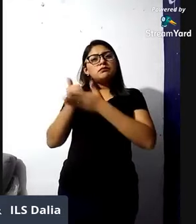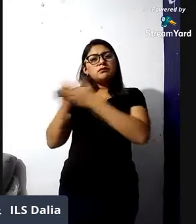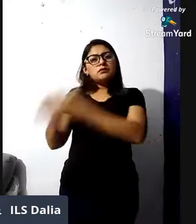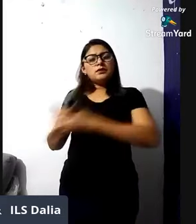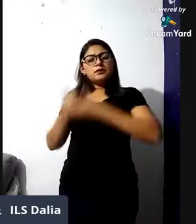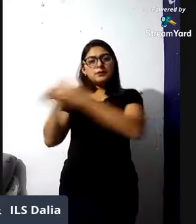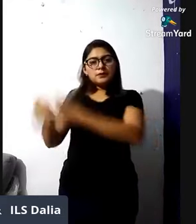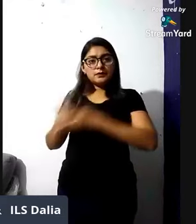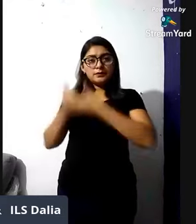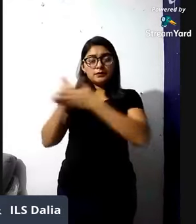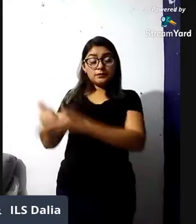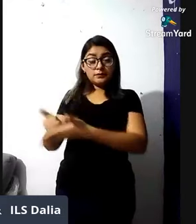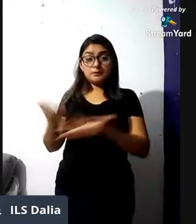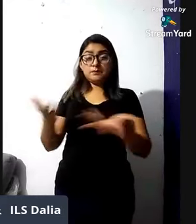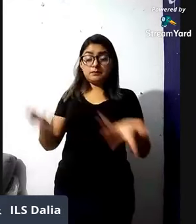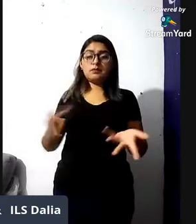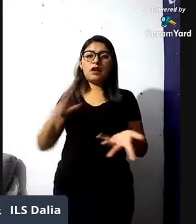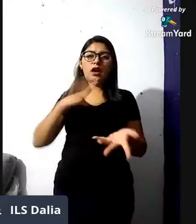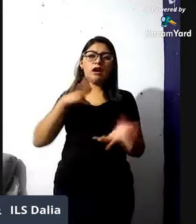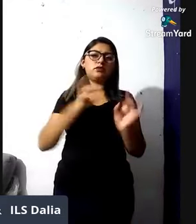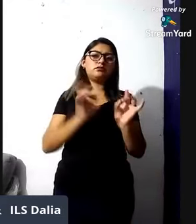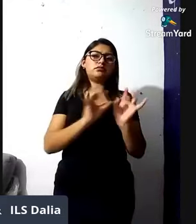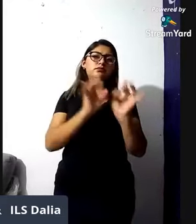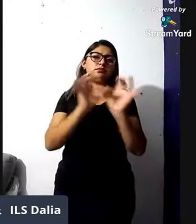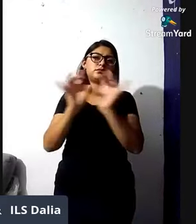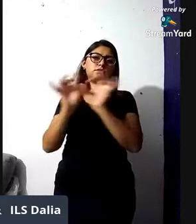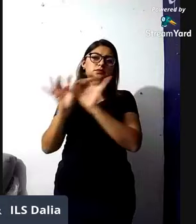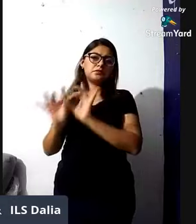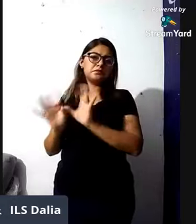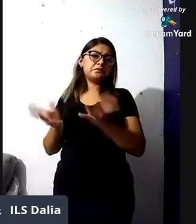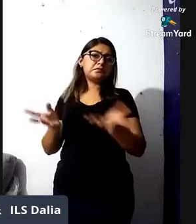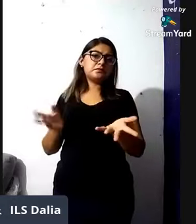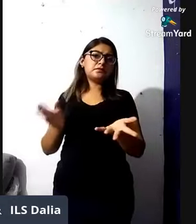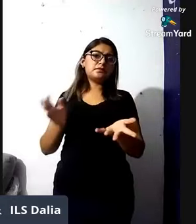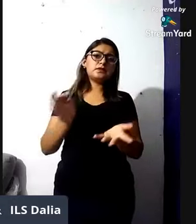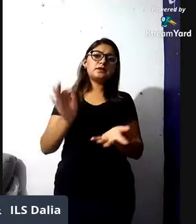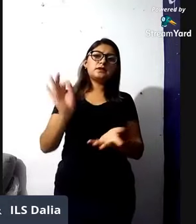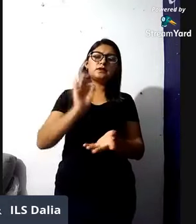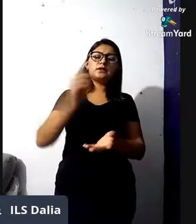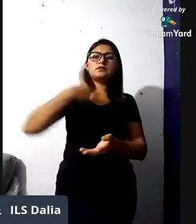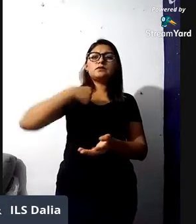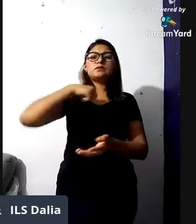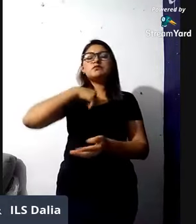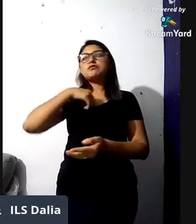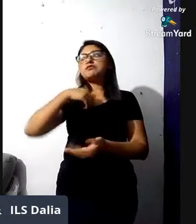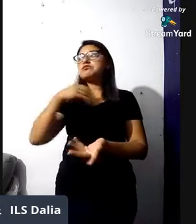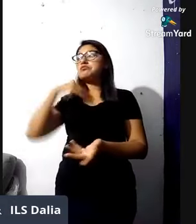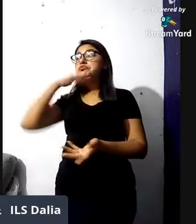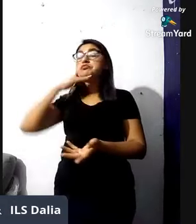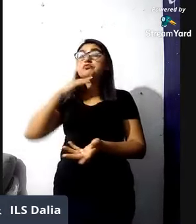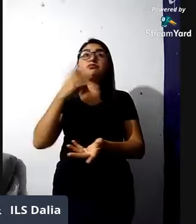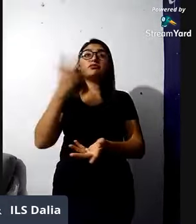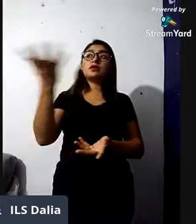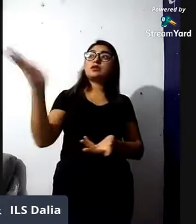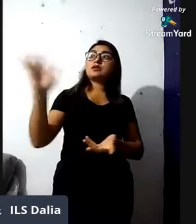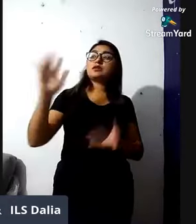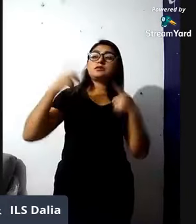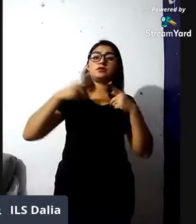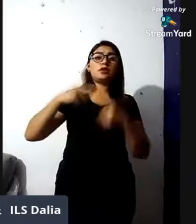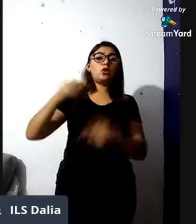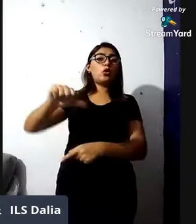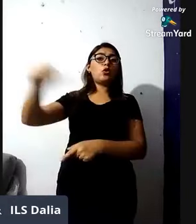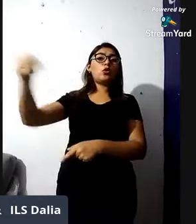Habemos momentos o hay momentos que perdemos de vista a la otredad, a personas que